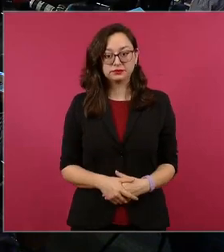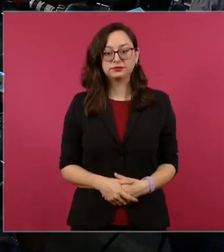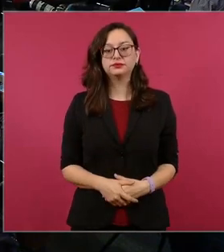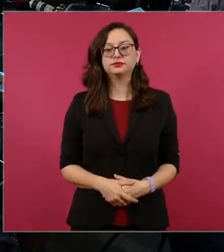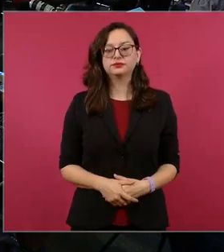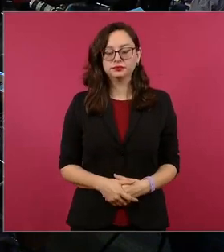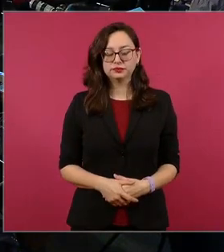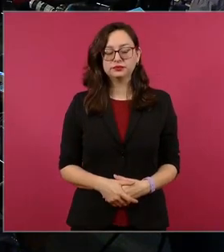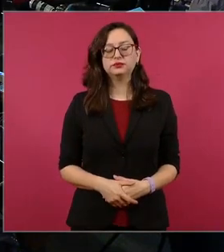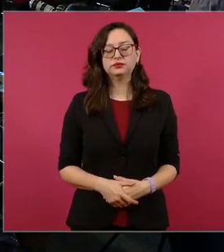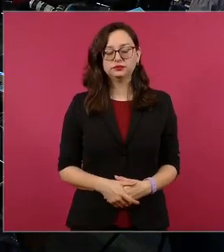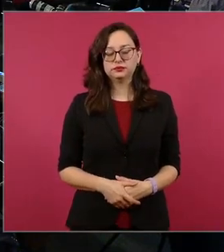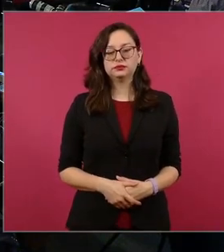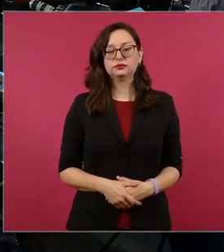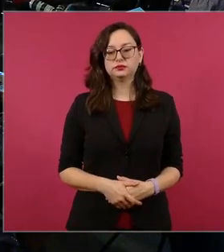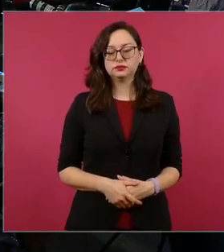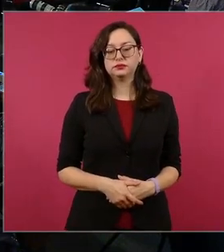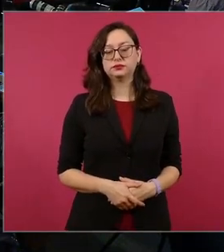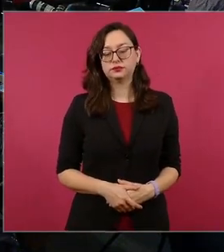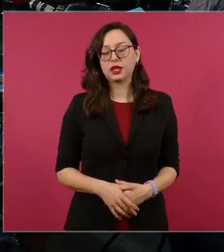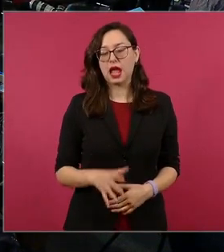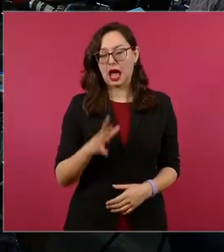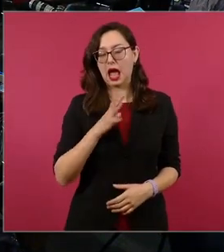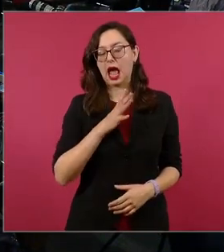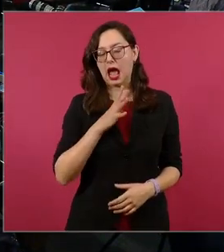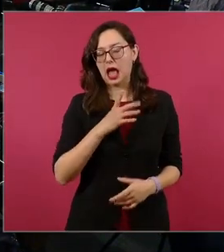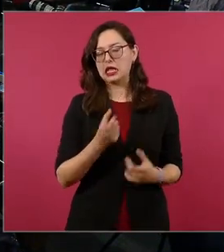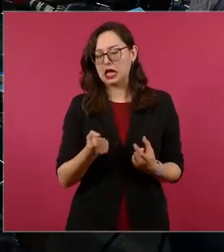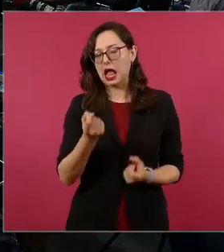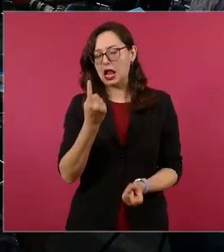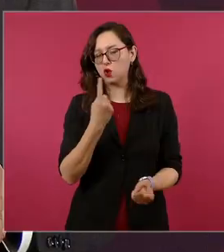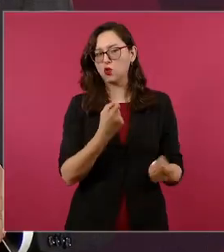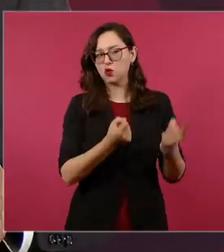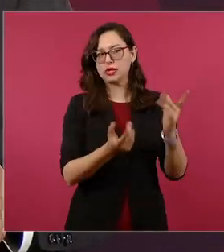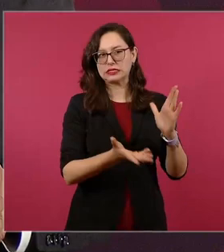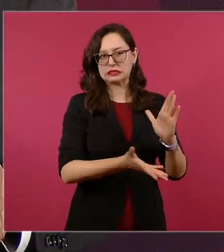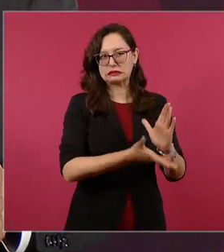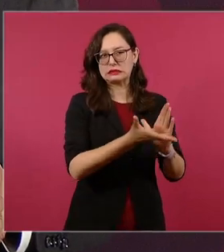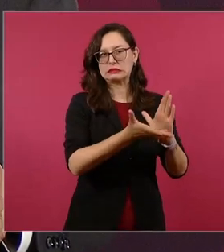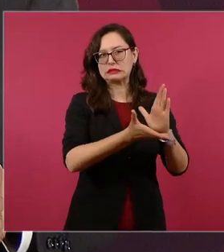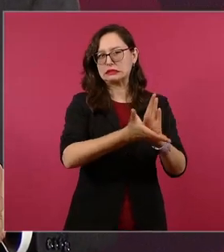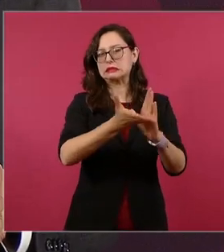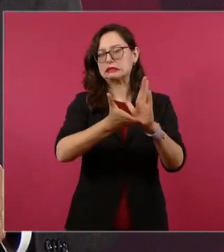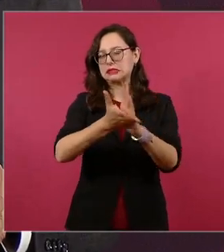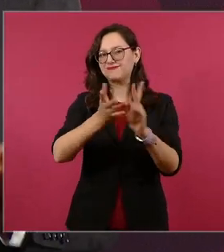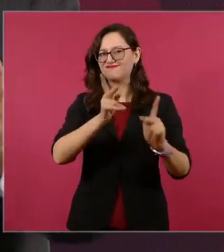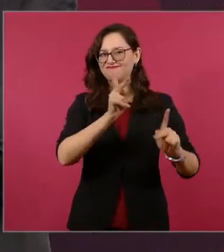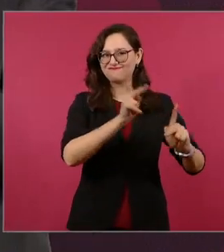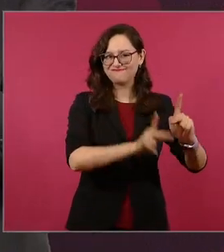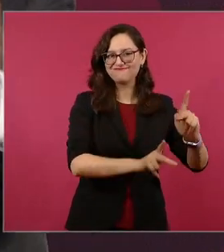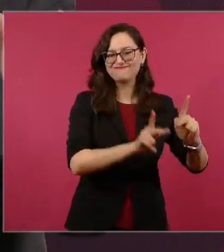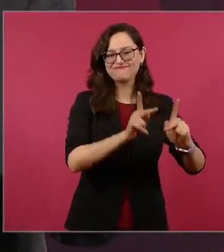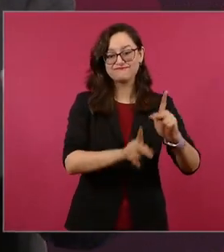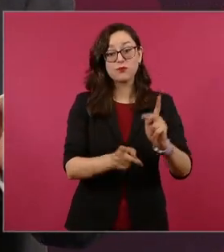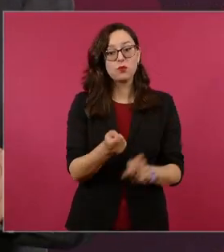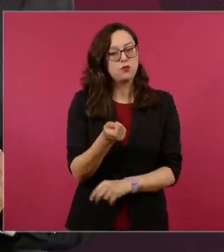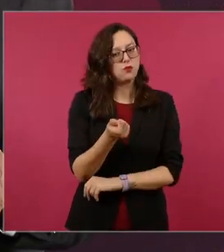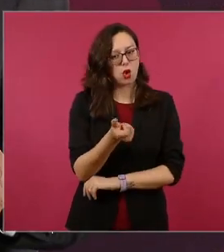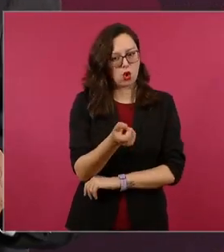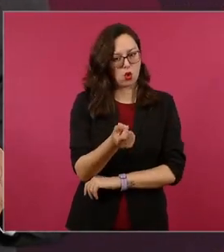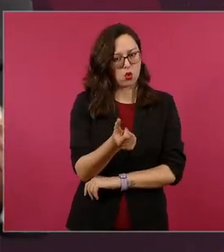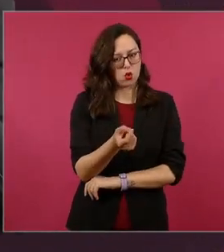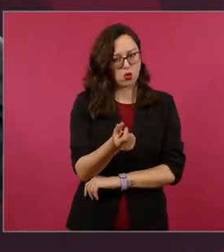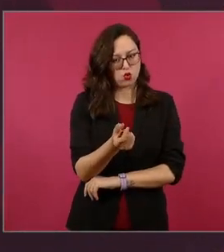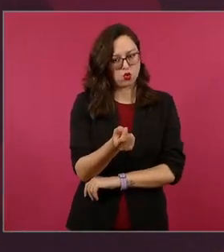afortunadamente van a ser muy pocas las obras que van a quedar en proceso. En ese tiempo